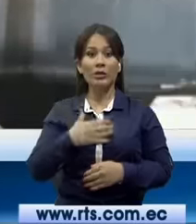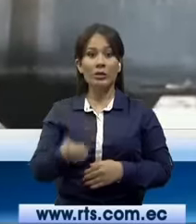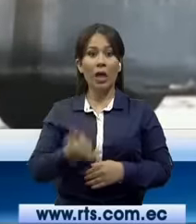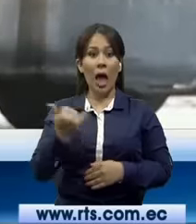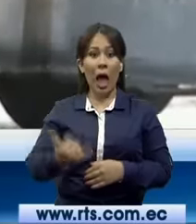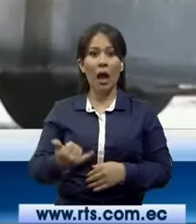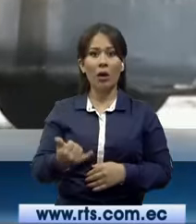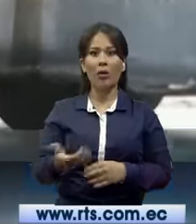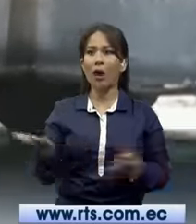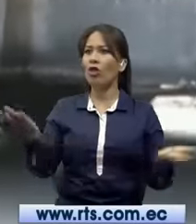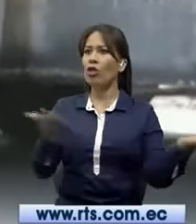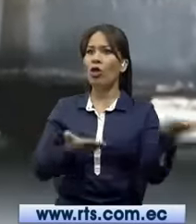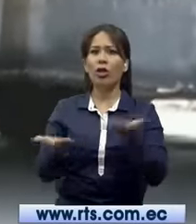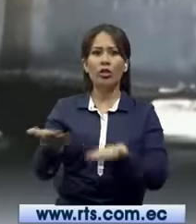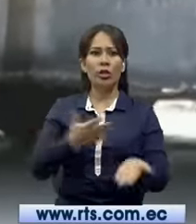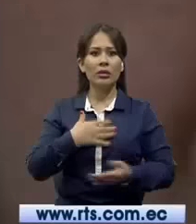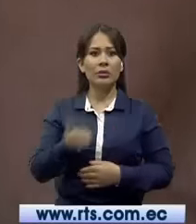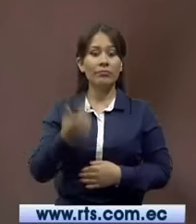es un enigma.